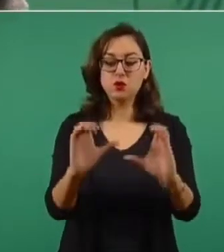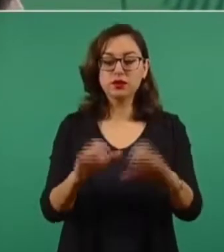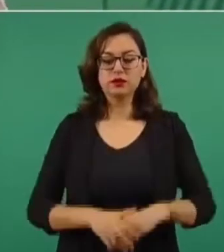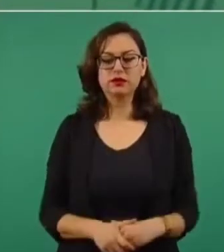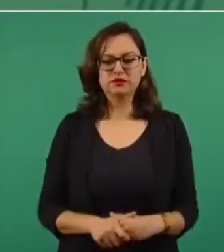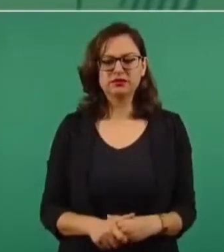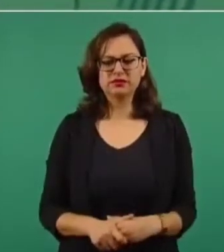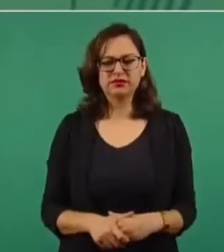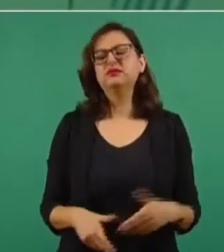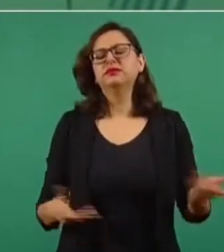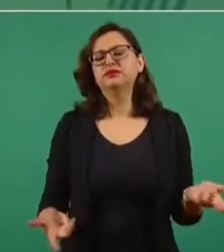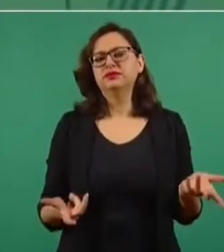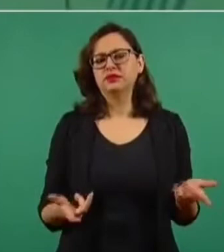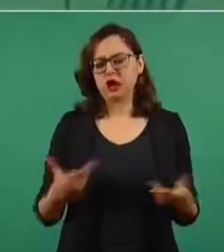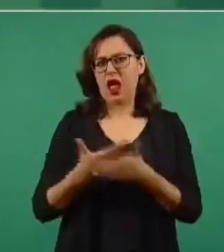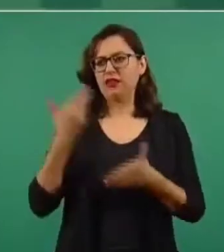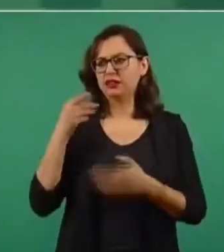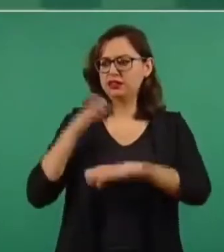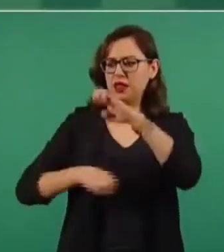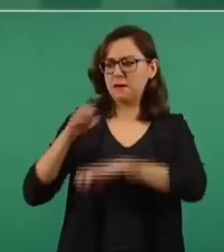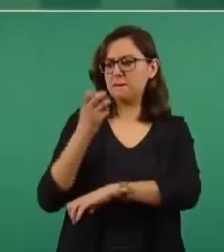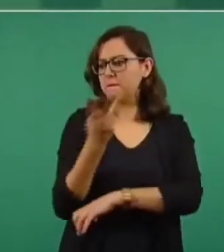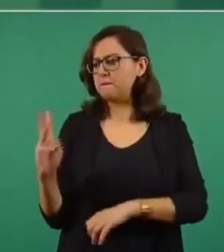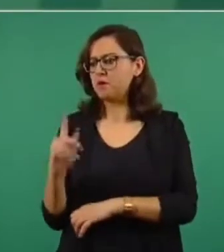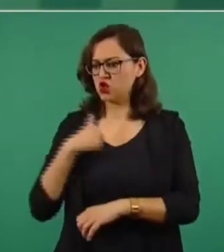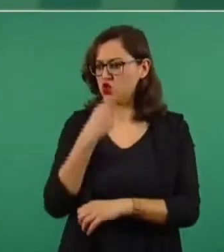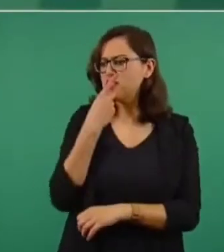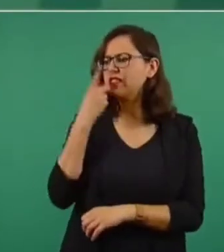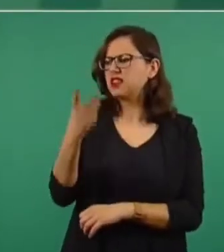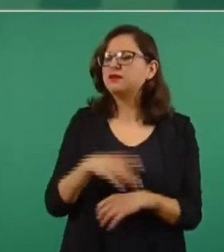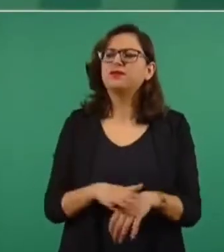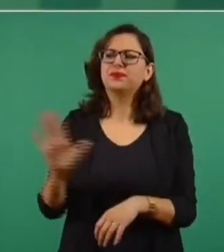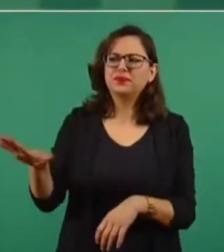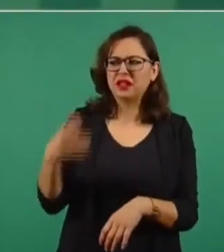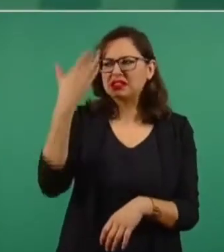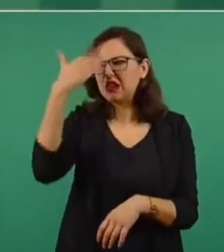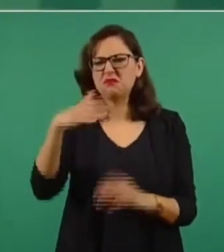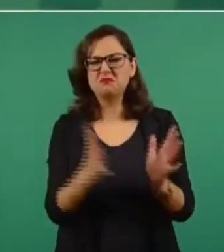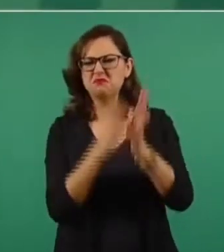¿Qué es un demócrata? Es una gente que independientemente